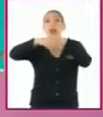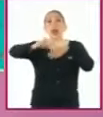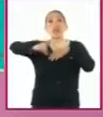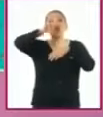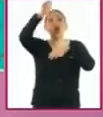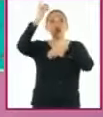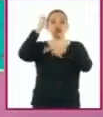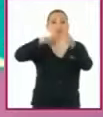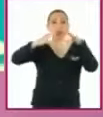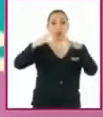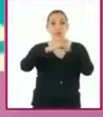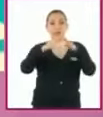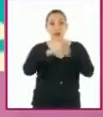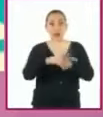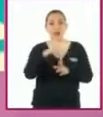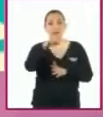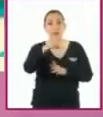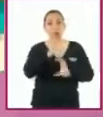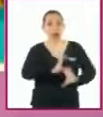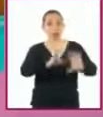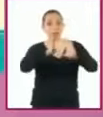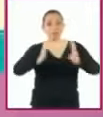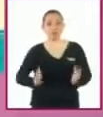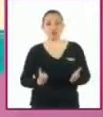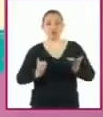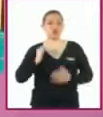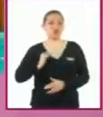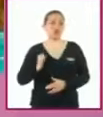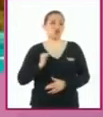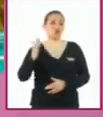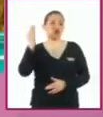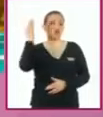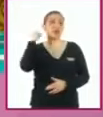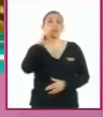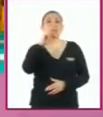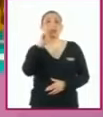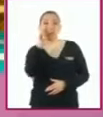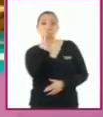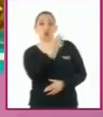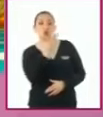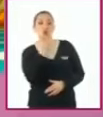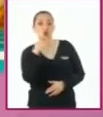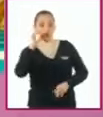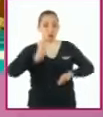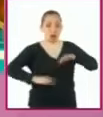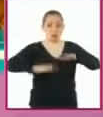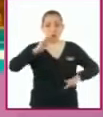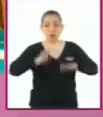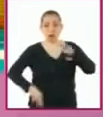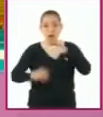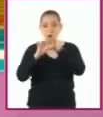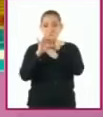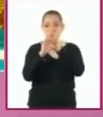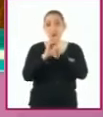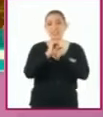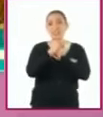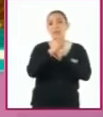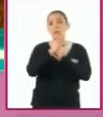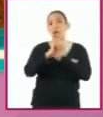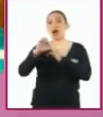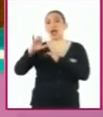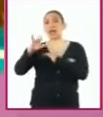de la guerra. Se conservan algunos cantos y danzas rituales prehispánicas y aún se puede ver el uso de tambores y flautas de chirimía o carrizo